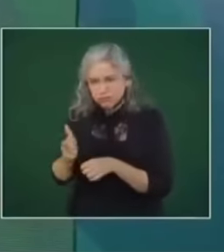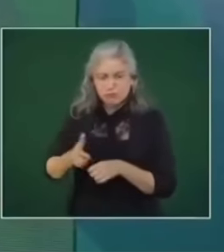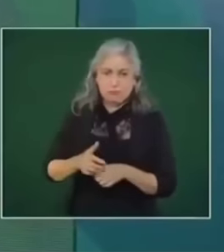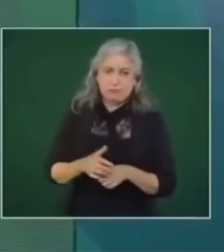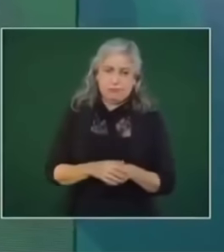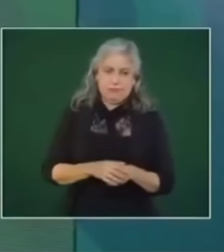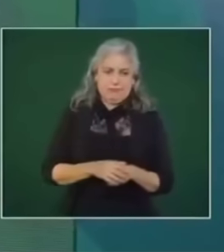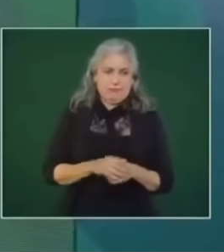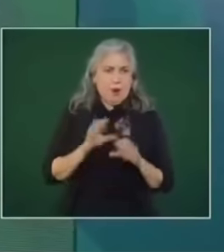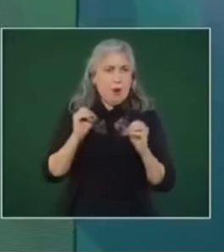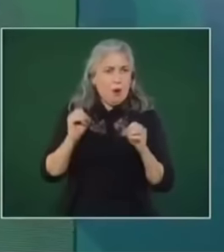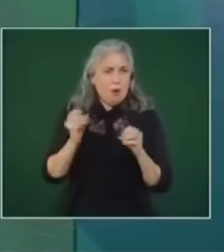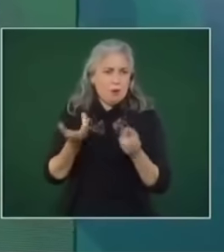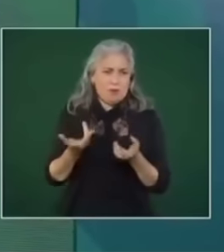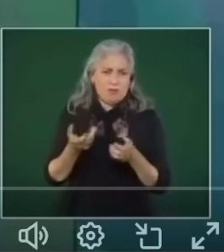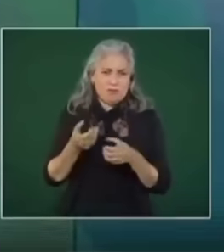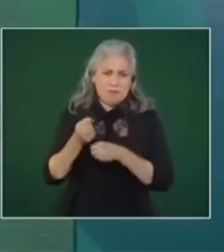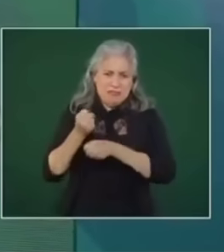con marros,